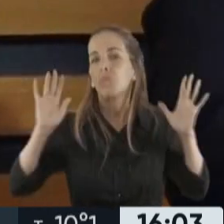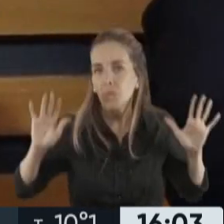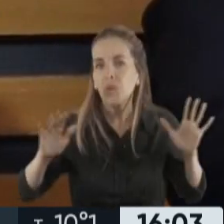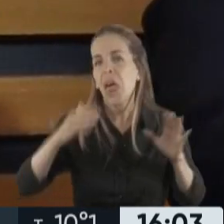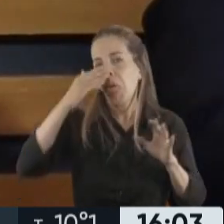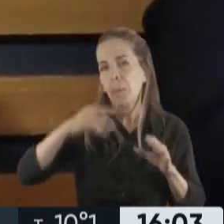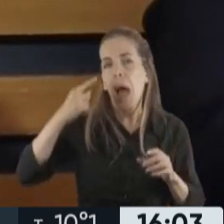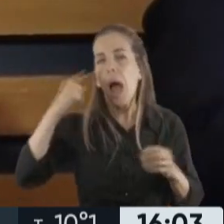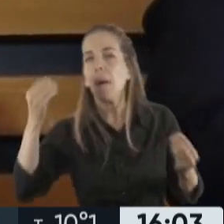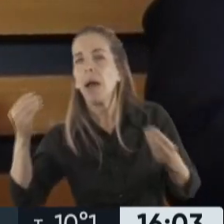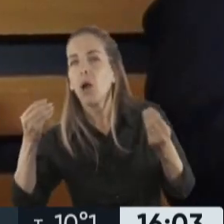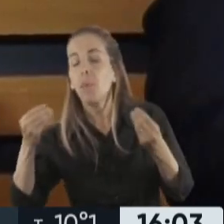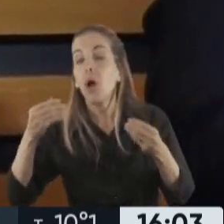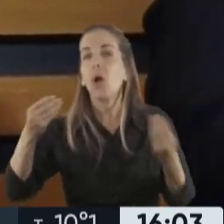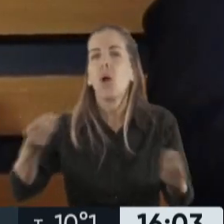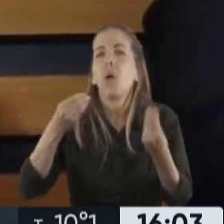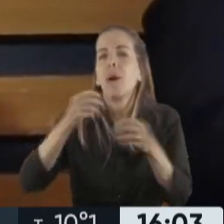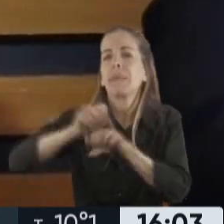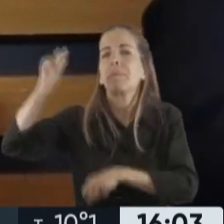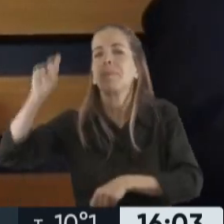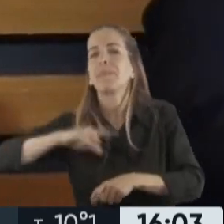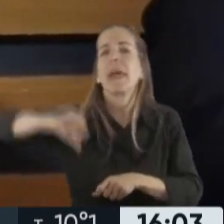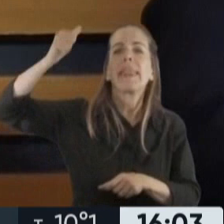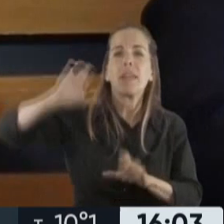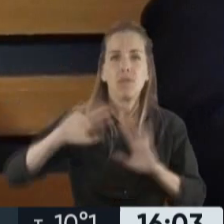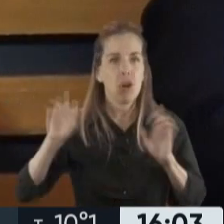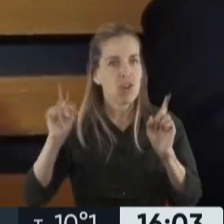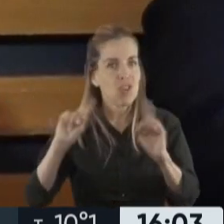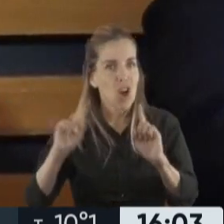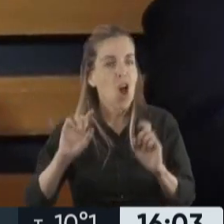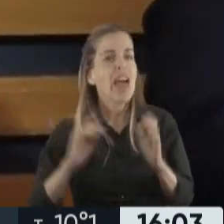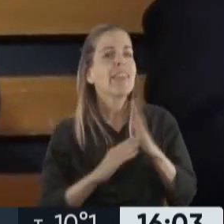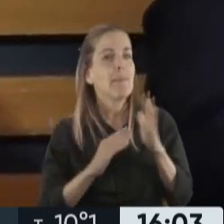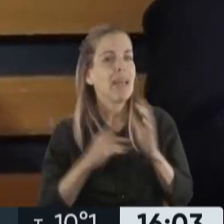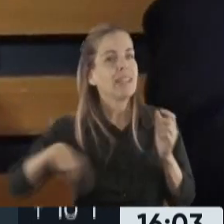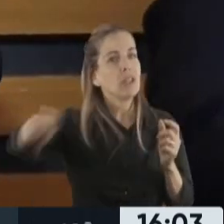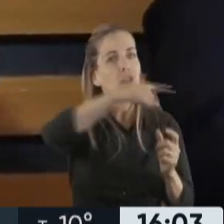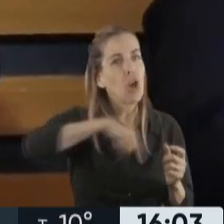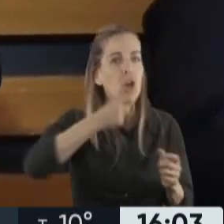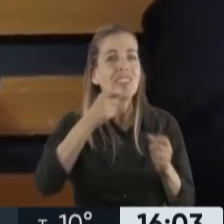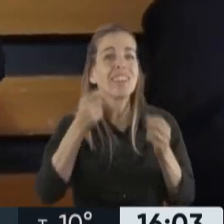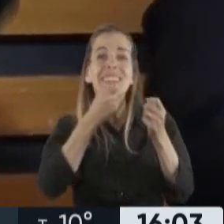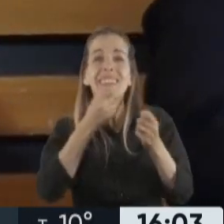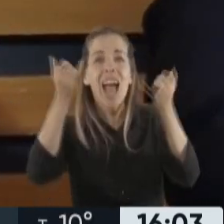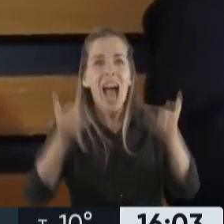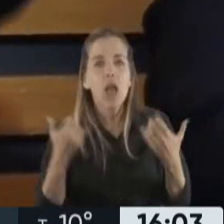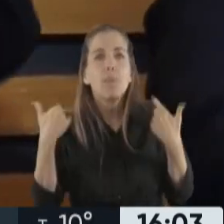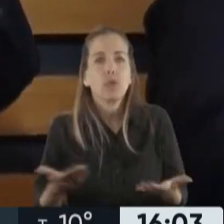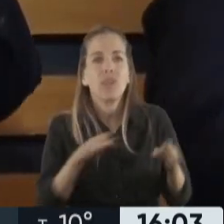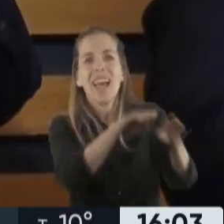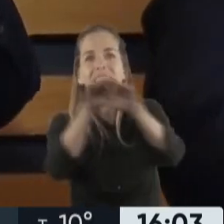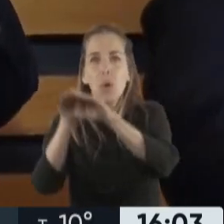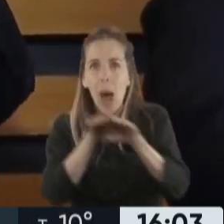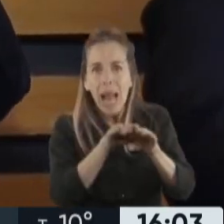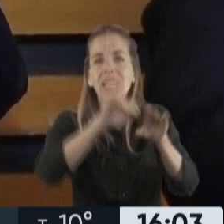dará el triunfo. El mérito solo es posible si todos tienen las mismas condiciones. En iguales condiciones, el mérito puede hacer